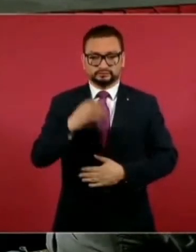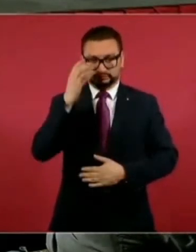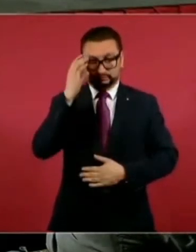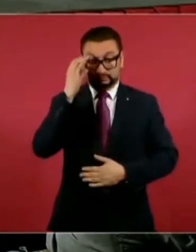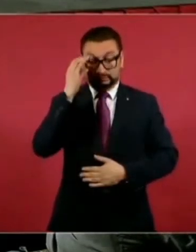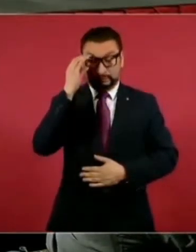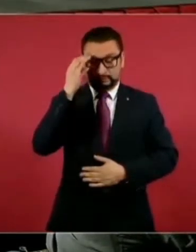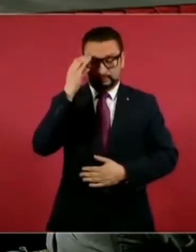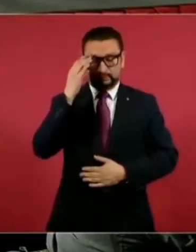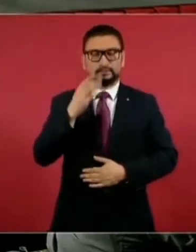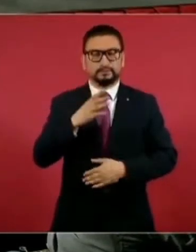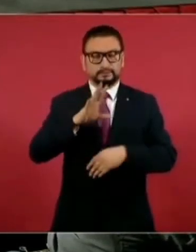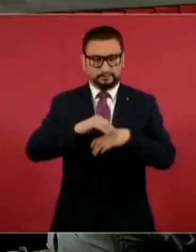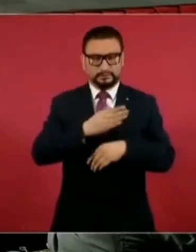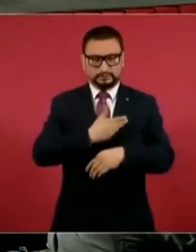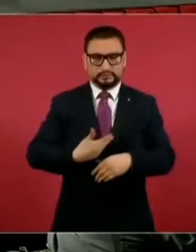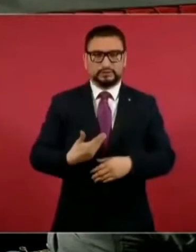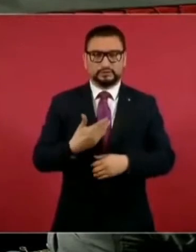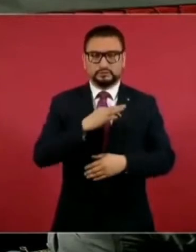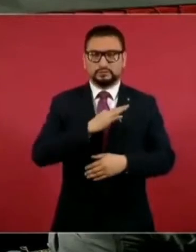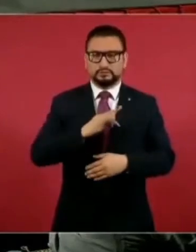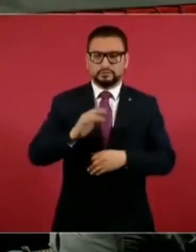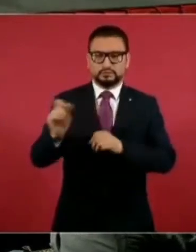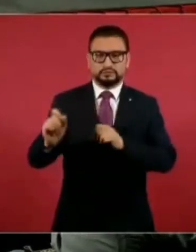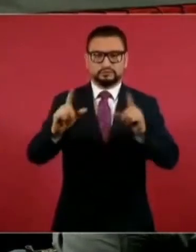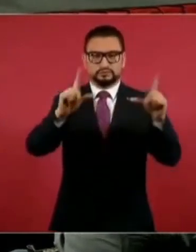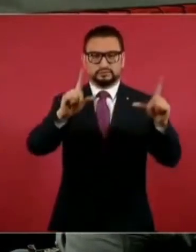Señor presidente, no sé si me pudieran presentar.